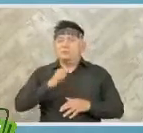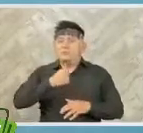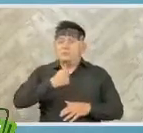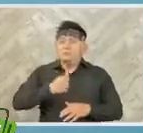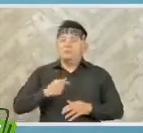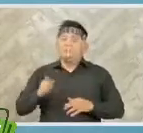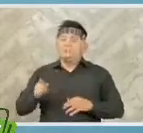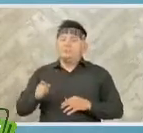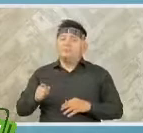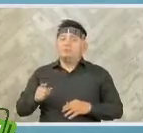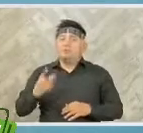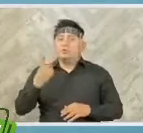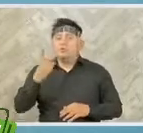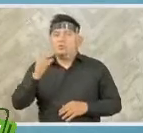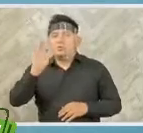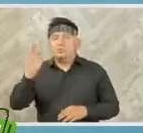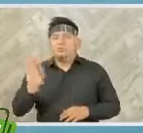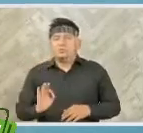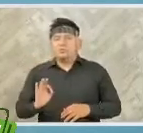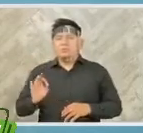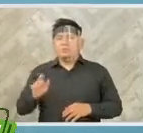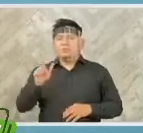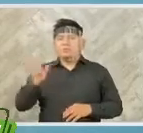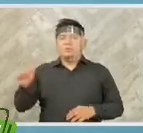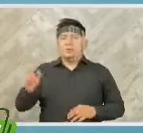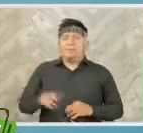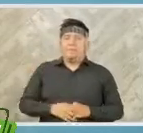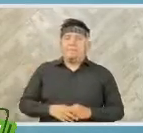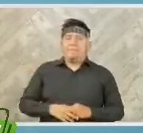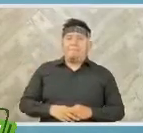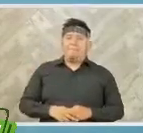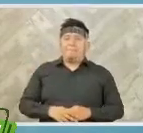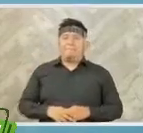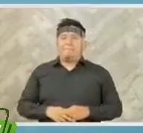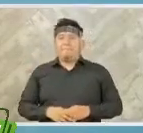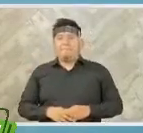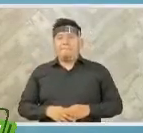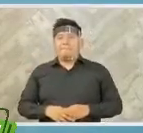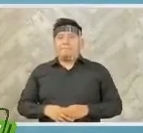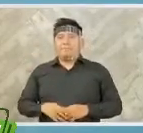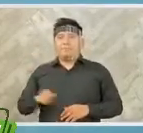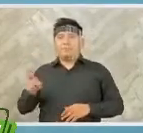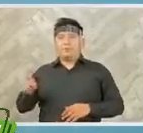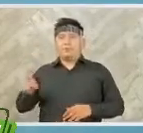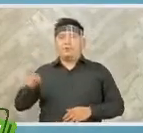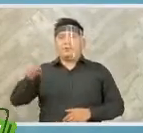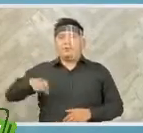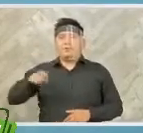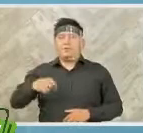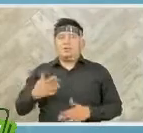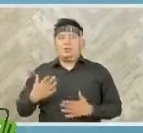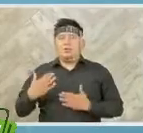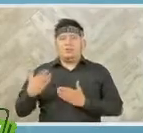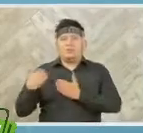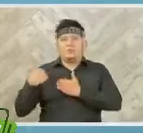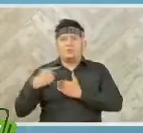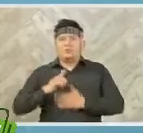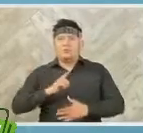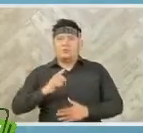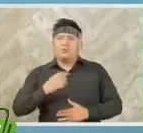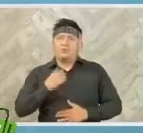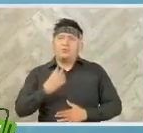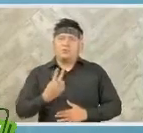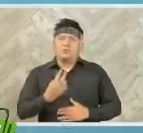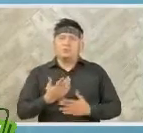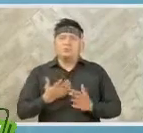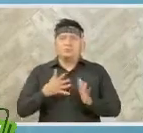población. Esto quiere decir que indiscutiblemente las víctimas del conflicto armado necesitan tener una voz y un voto, por supuesto, en nuestro